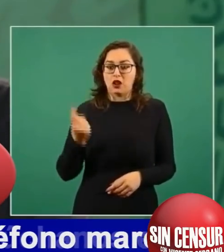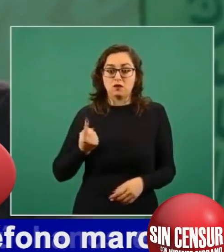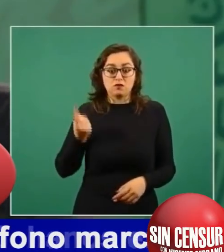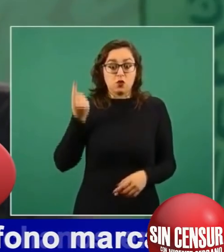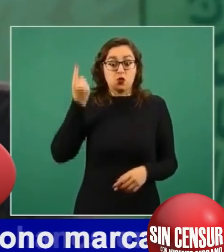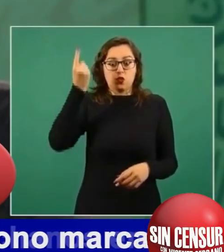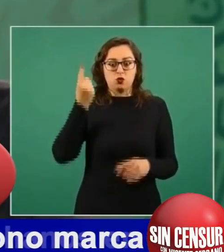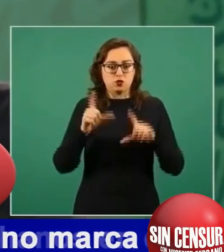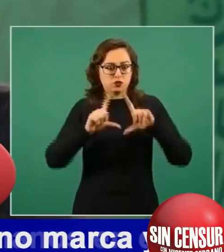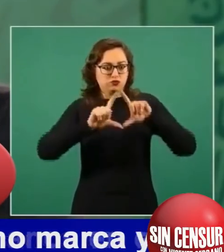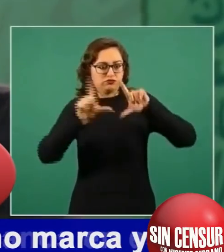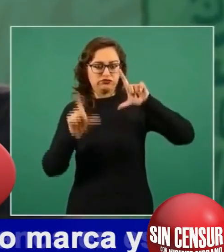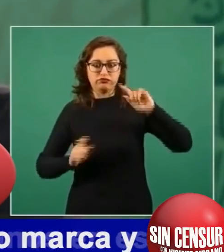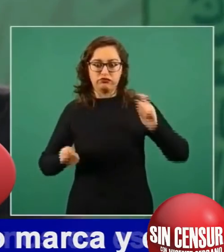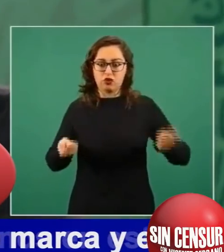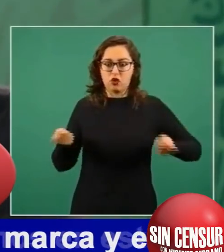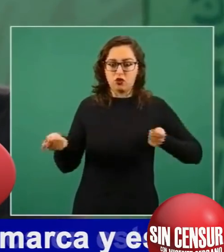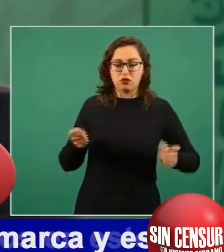absoluto,